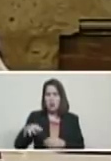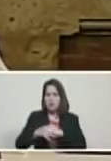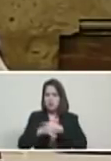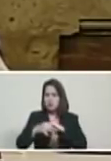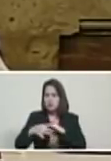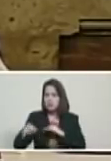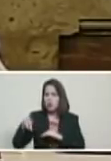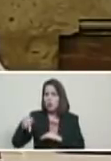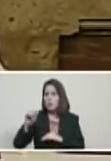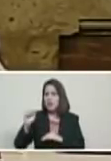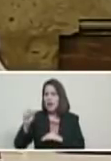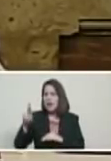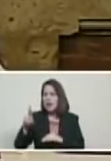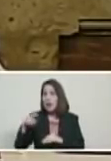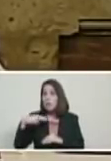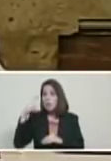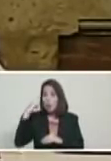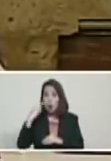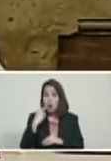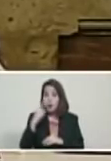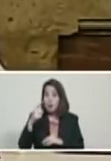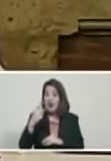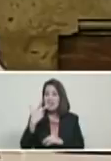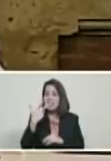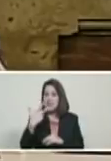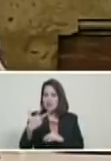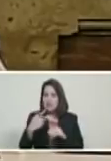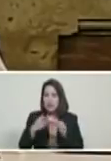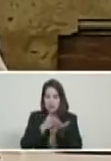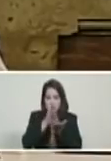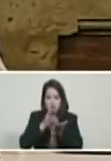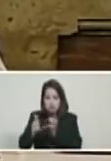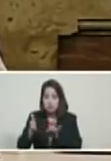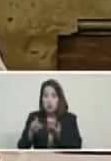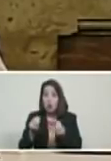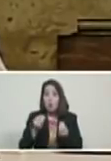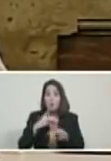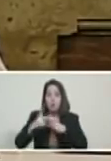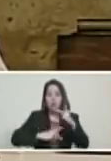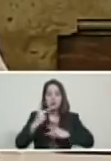Piar, estado Bolívar, instalar una tercera línea de producción.